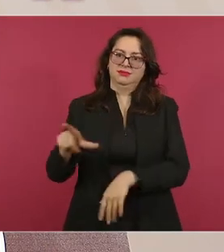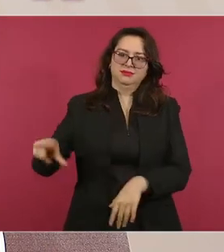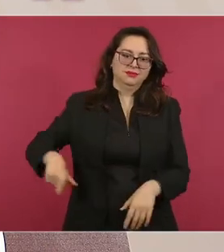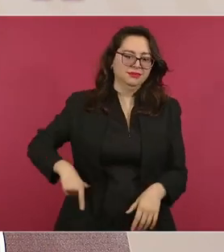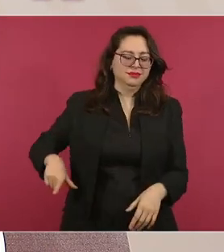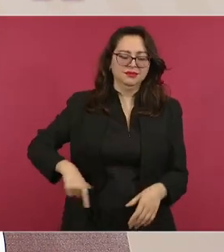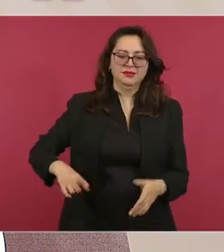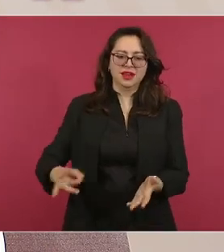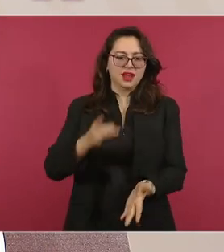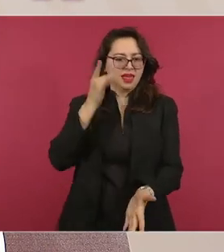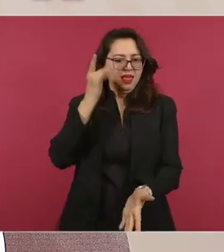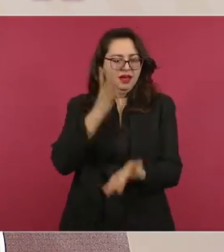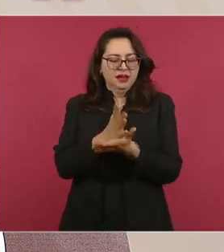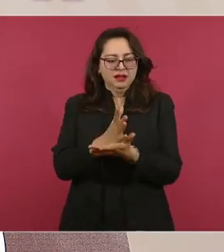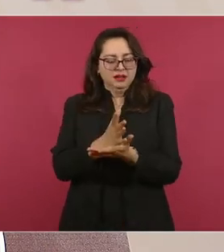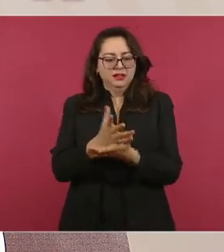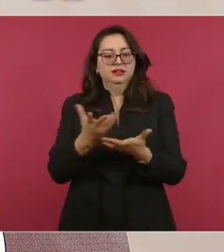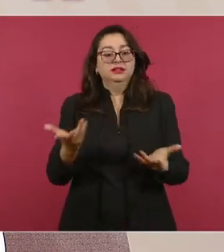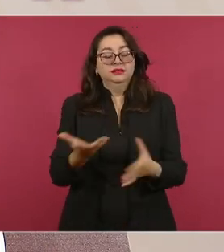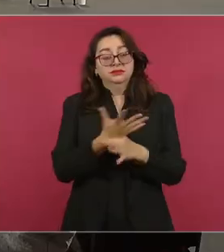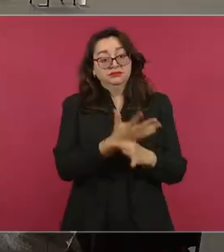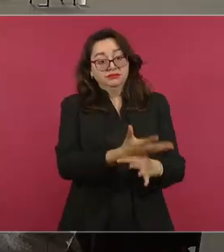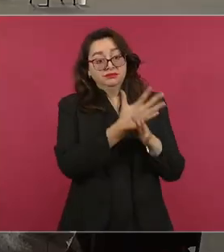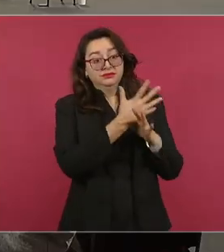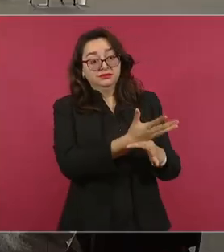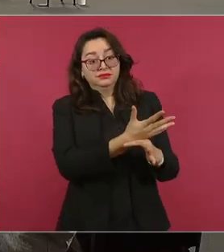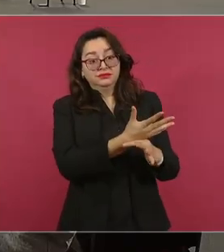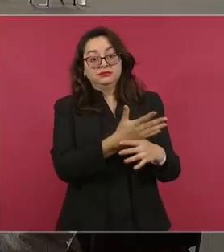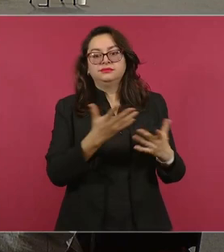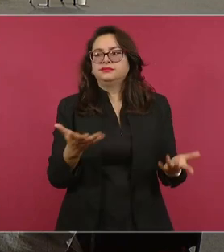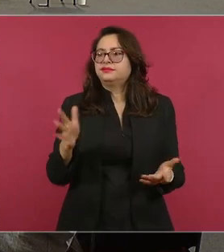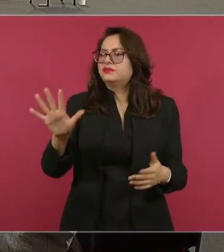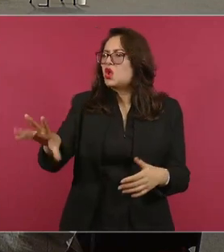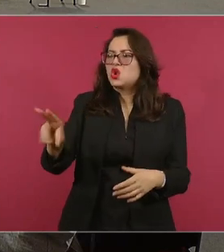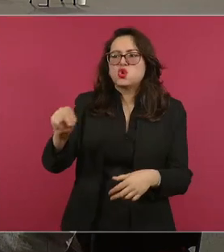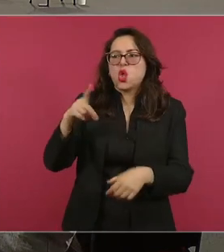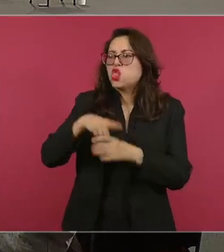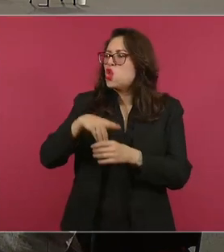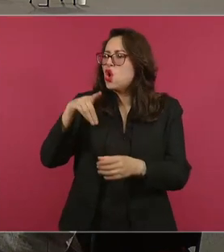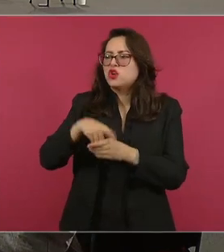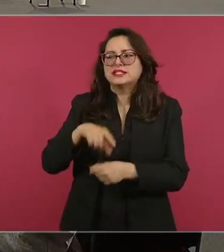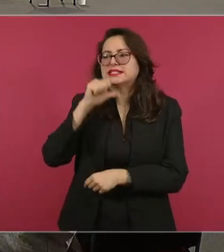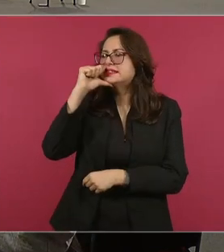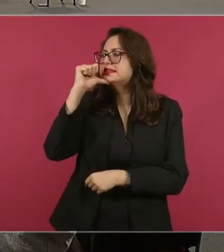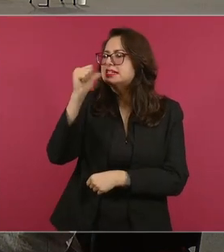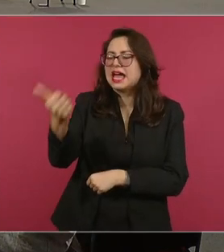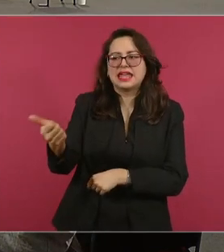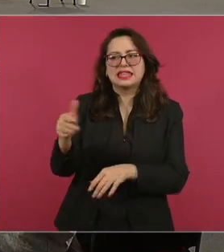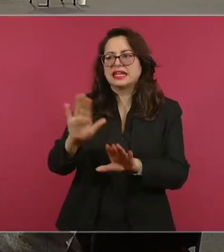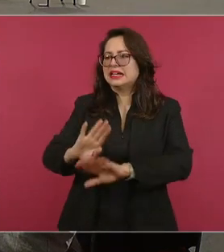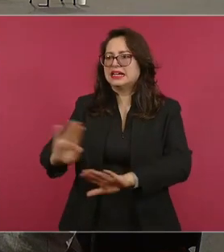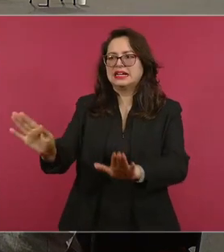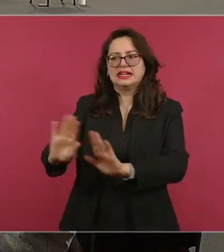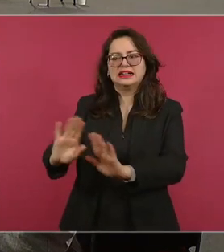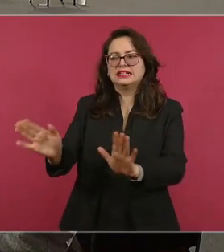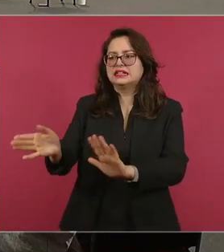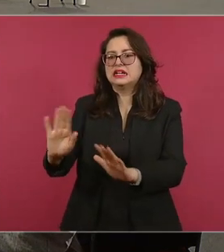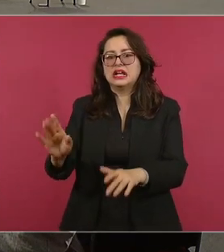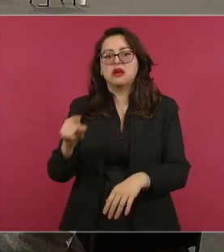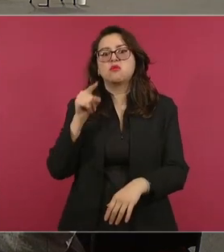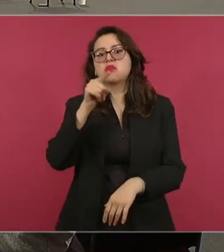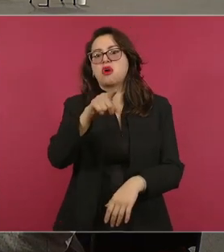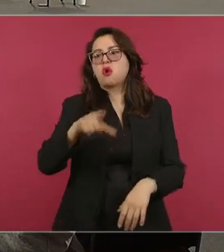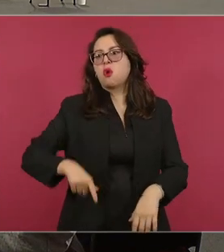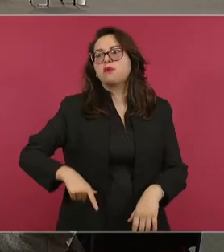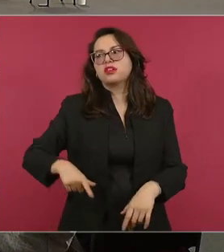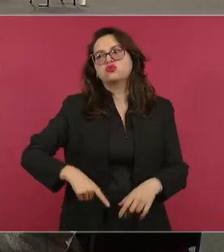en Acapulco, Guerrero. Hasta dijeron que la gente no donara, hicieron ese llamado, que la ayuda se la robaba